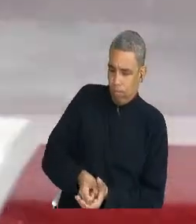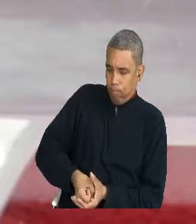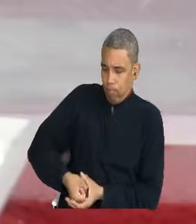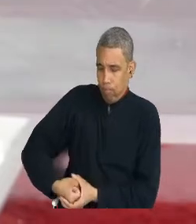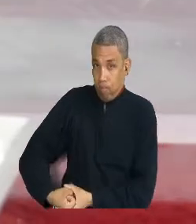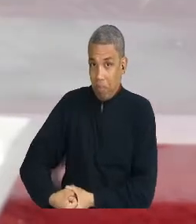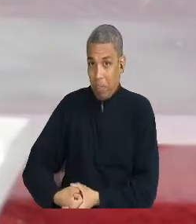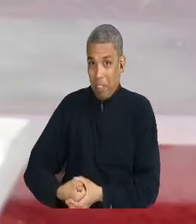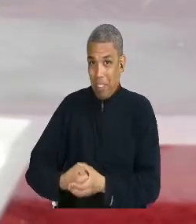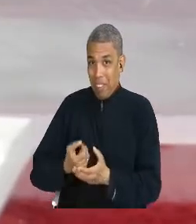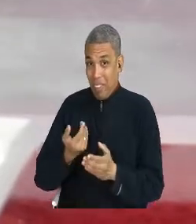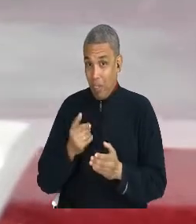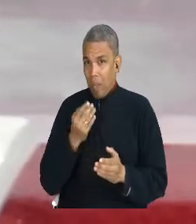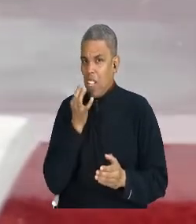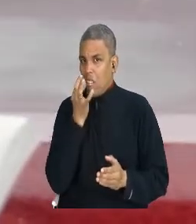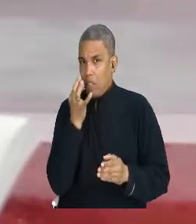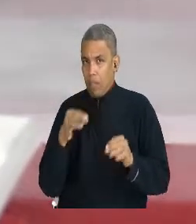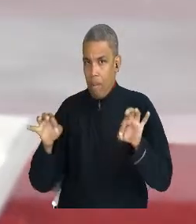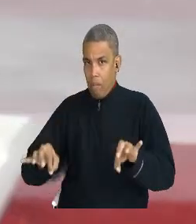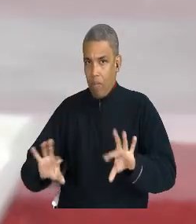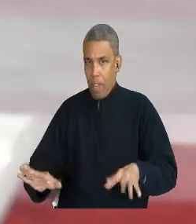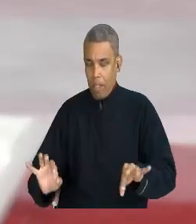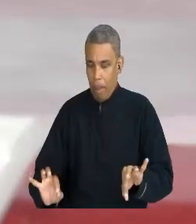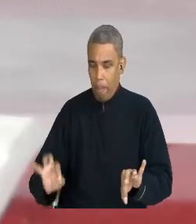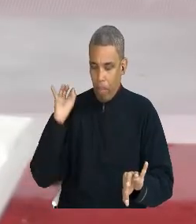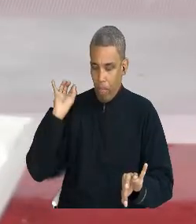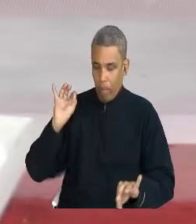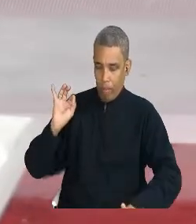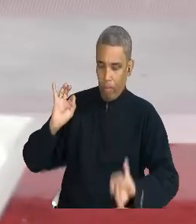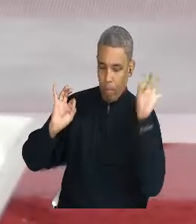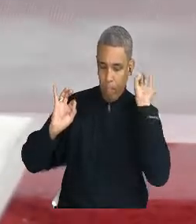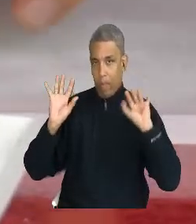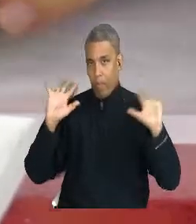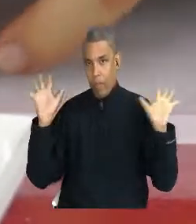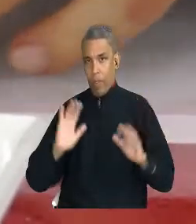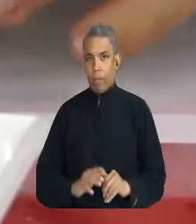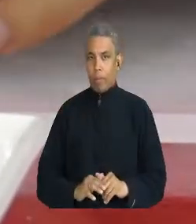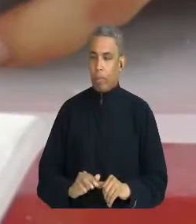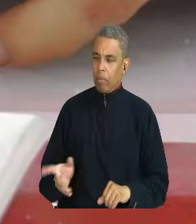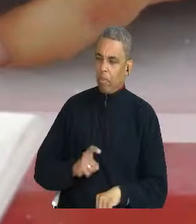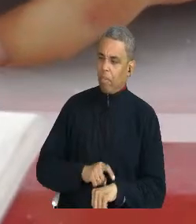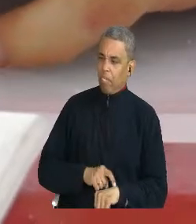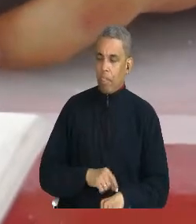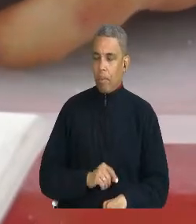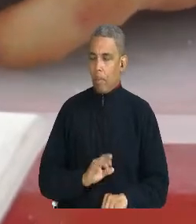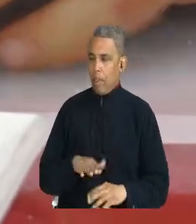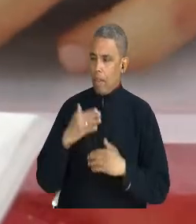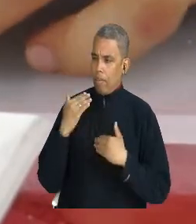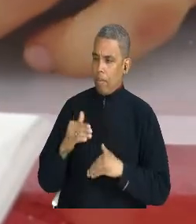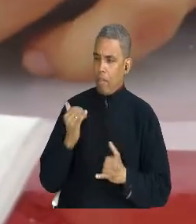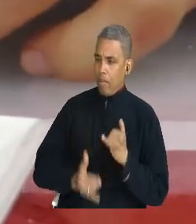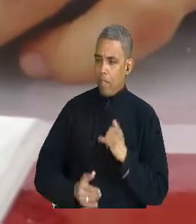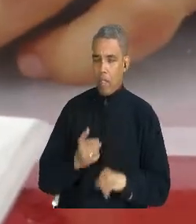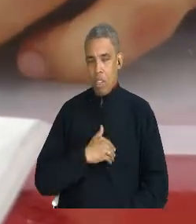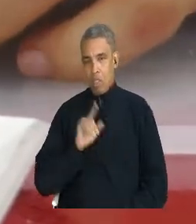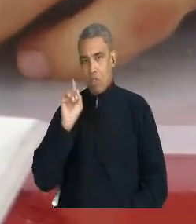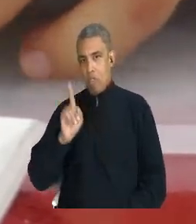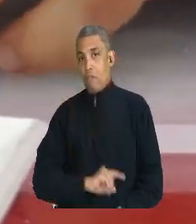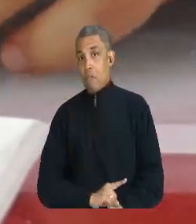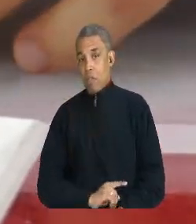hacer nuestro montaje. ¿Qué voy a hacer? ¿Nos queda cuánto tiempo, Roche? Un minuto. Un minuto, bueno. Yo creería que menos.